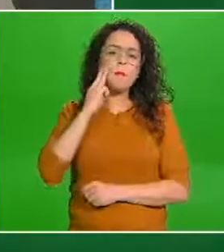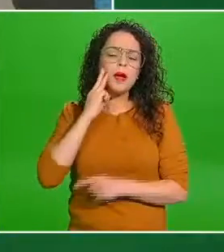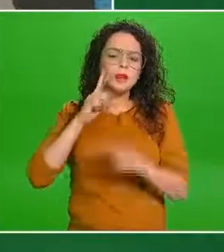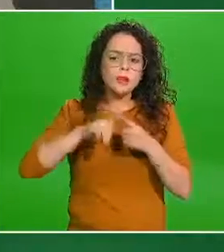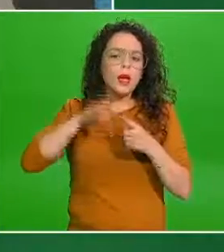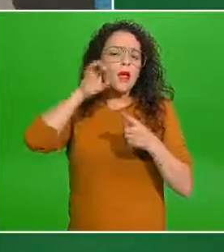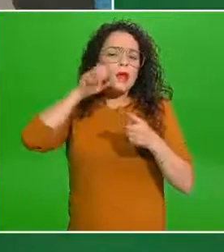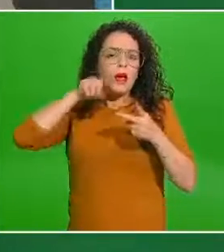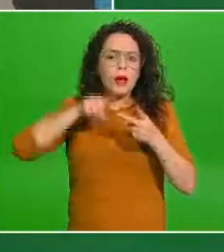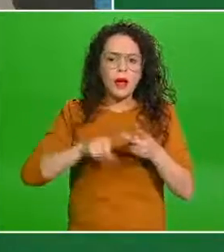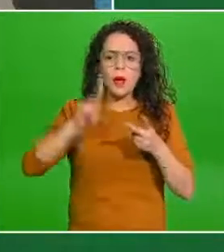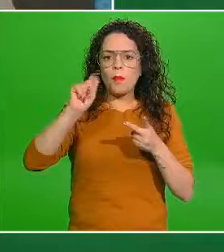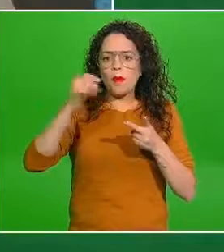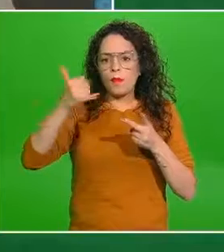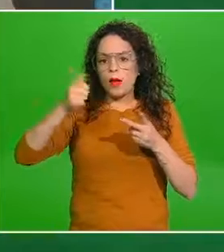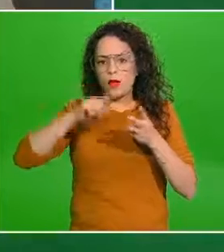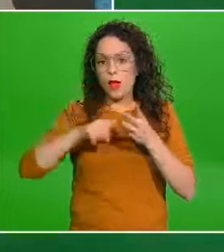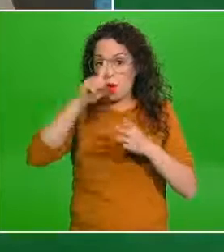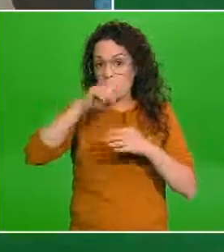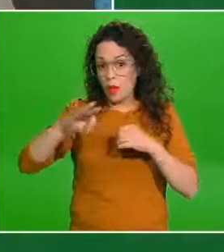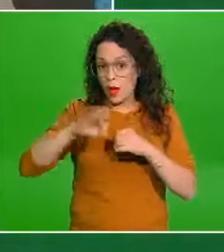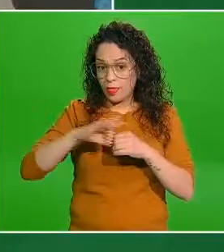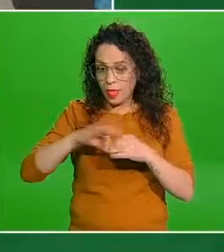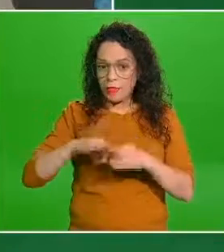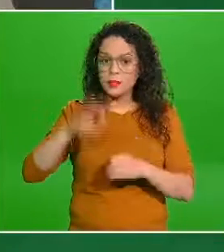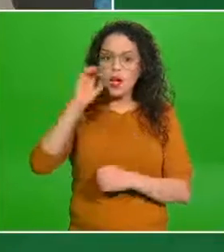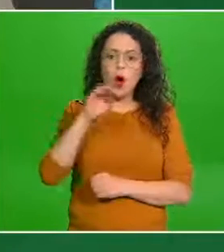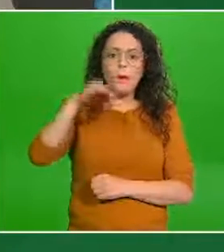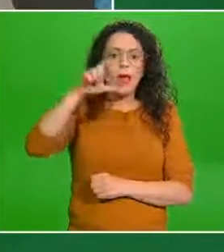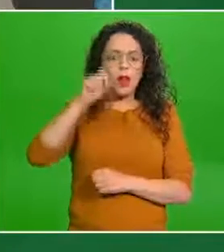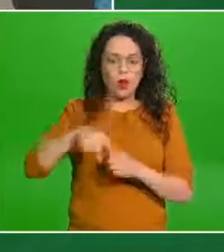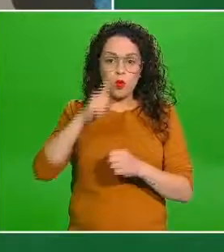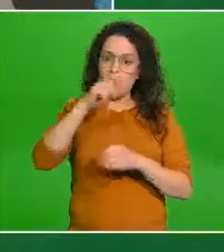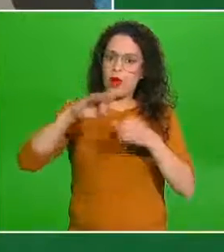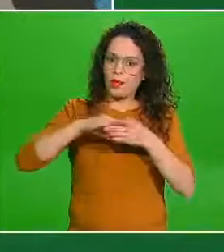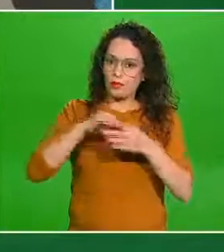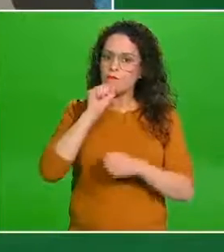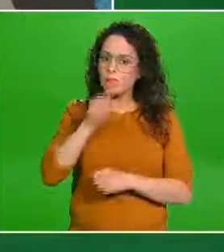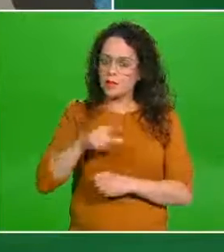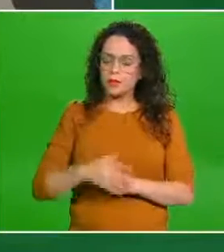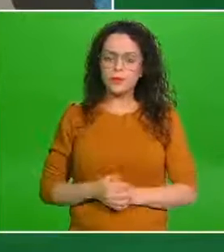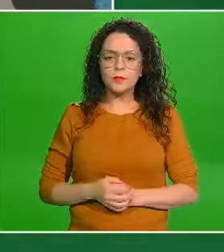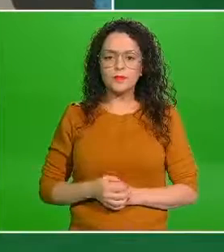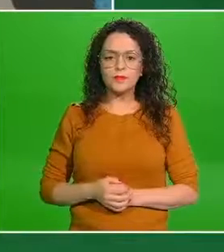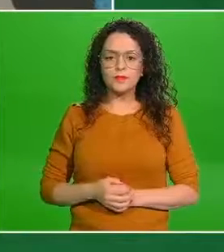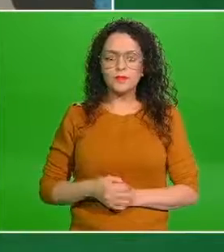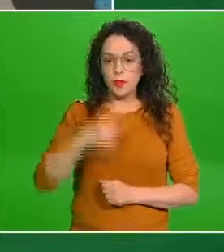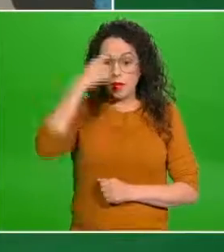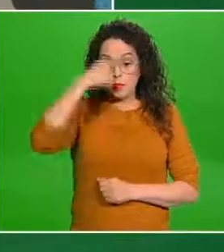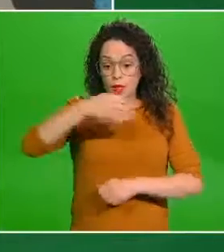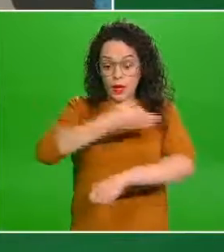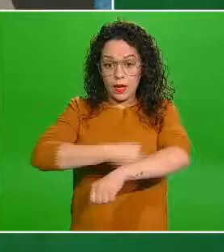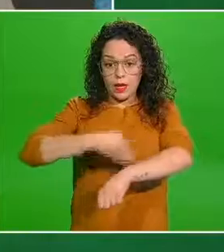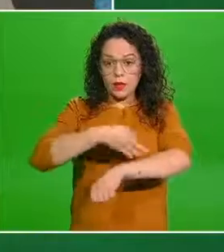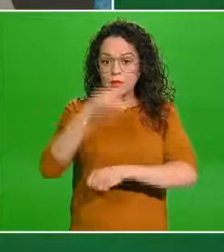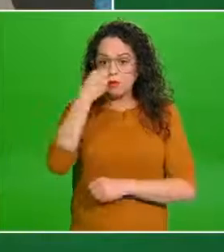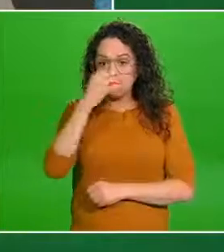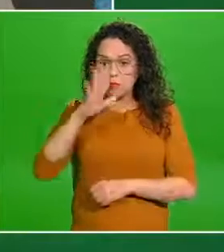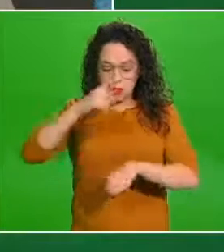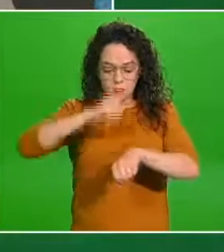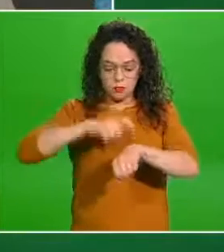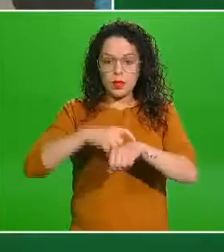naranja, una taza de papaya o una taza de melón. Para la comida, que marcaríamos 3 de la